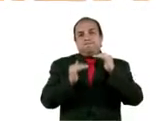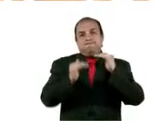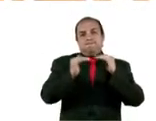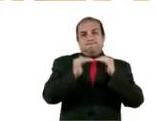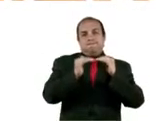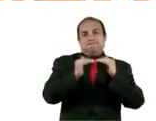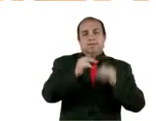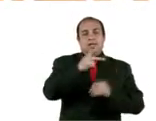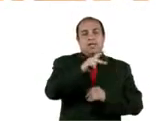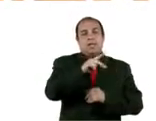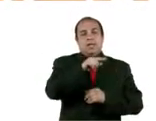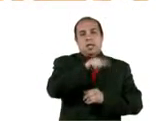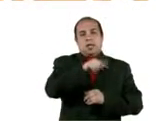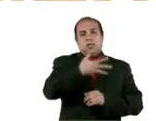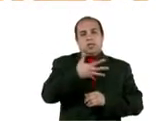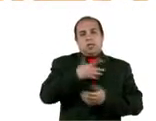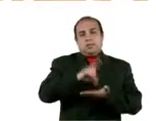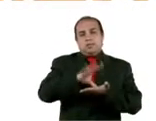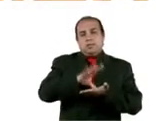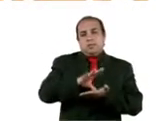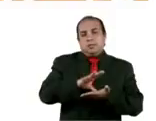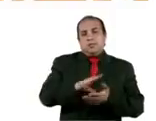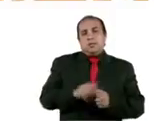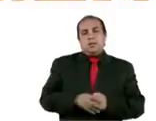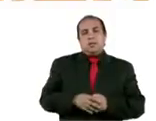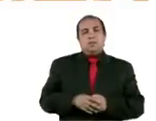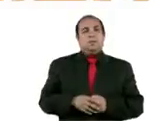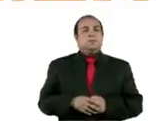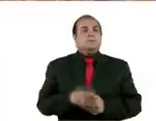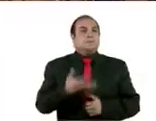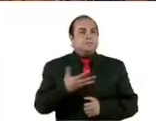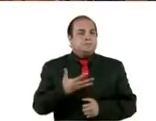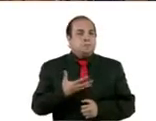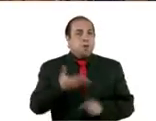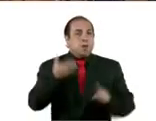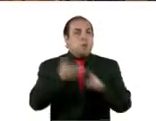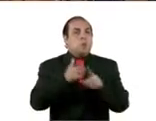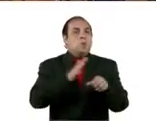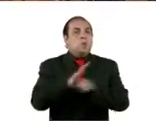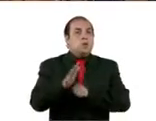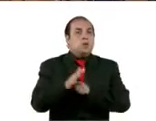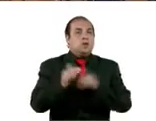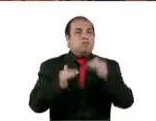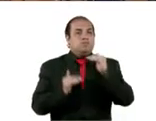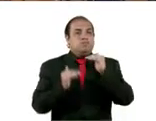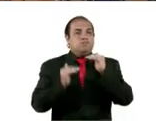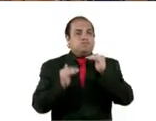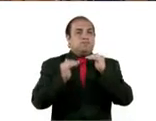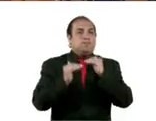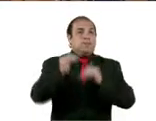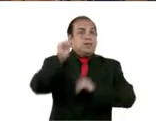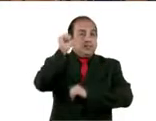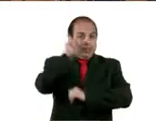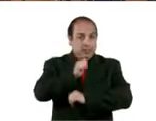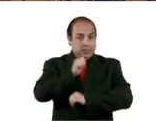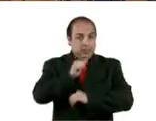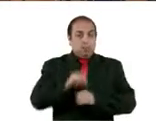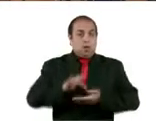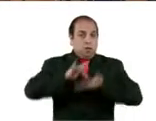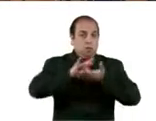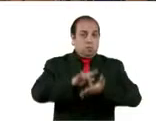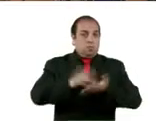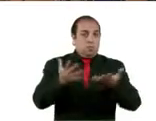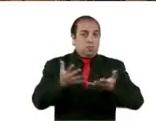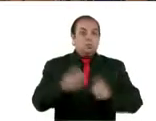su condición de vulnerabilidad frente a la discapacidad. El objetivo pues es disminuir desigualdades siempre con estos